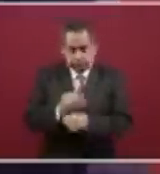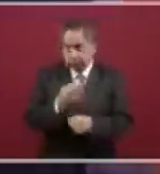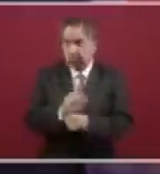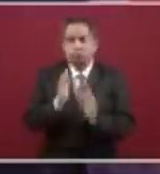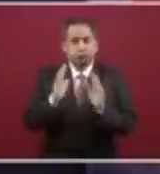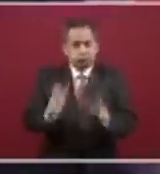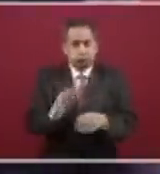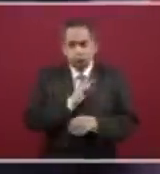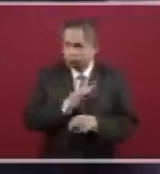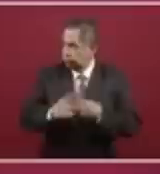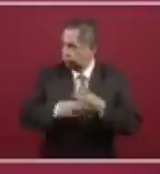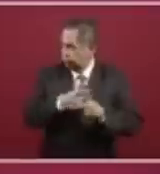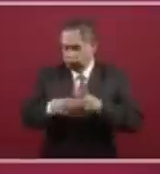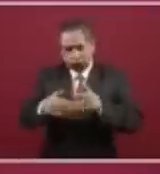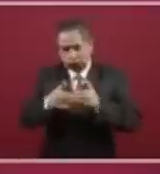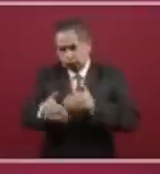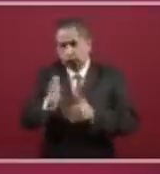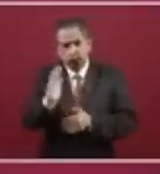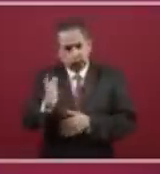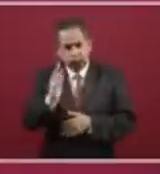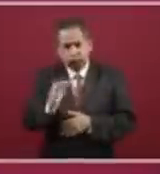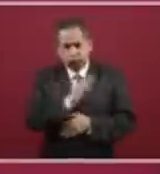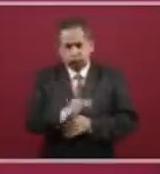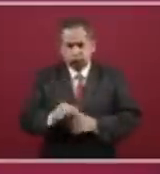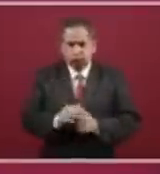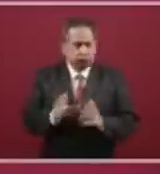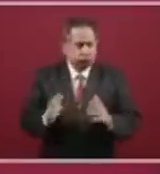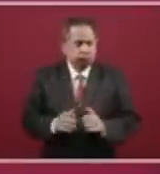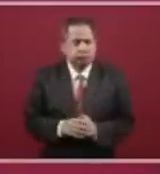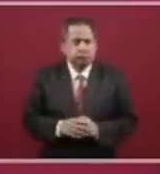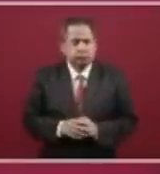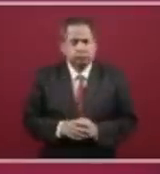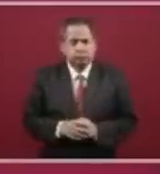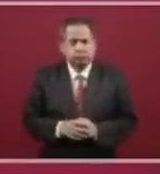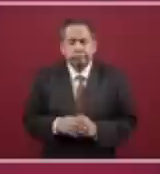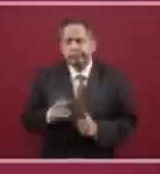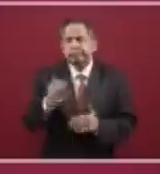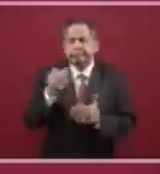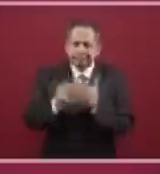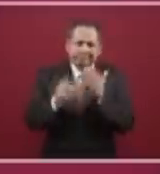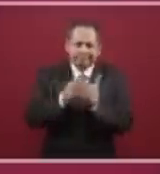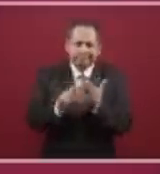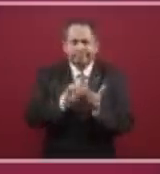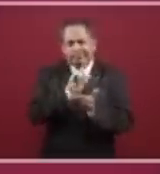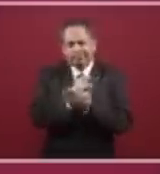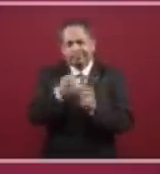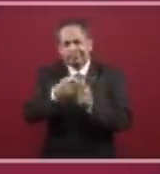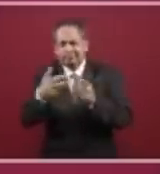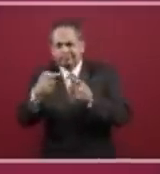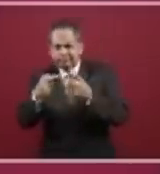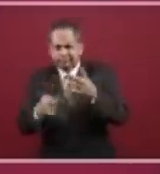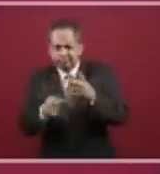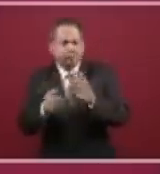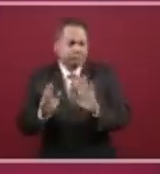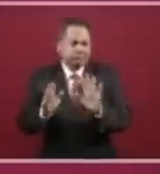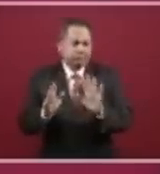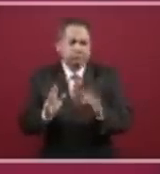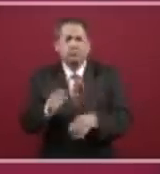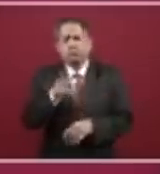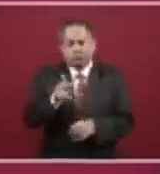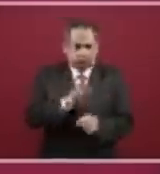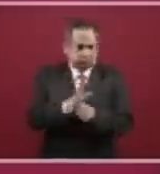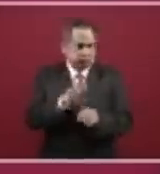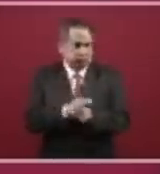legalmente actuar aún cuando faltan las leyes secundarias pero ya es posible